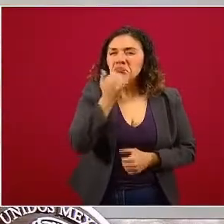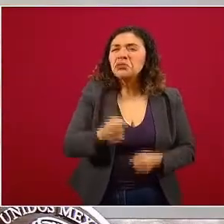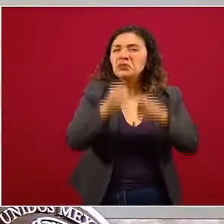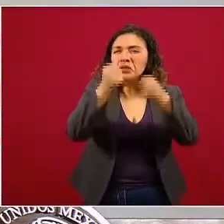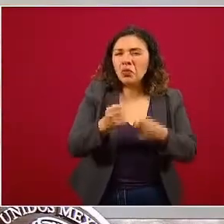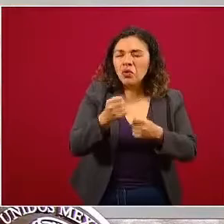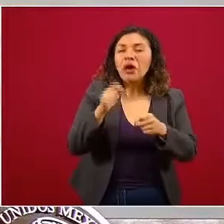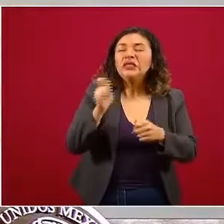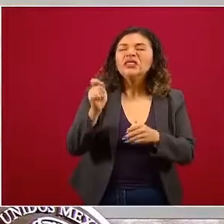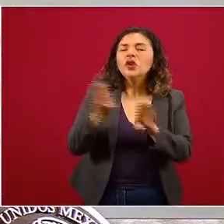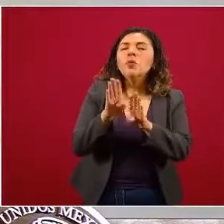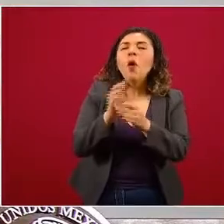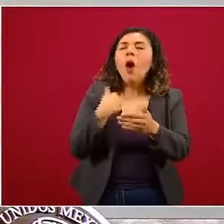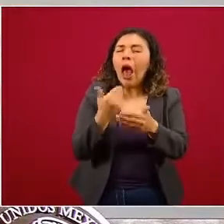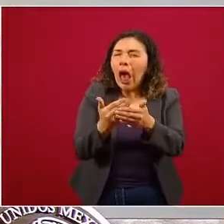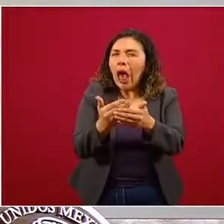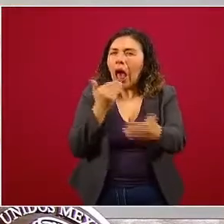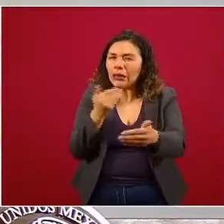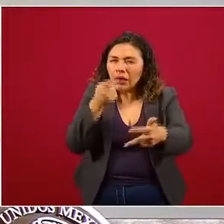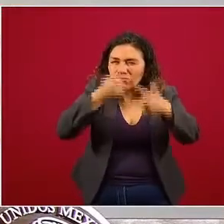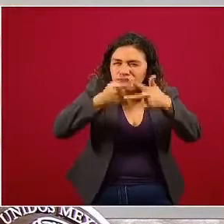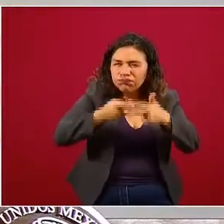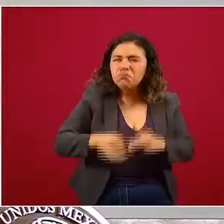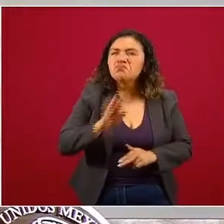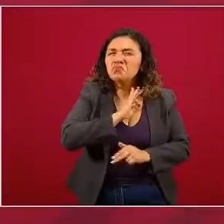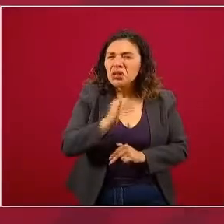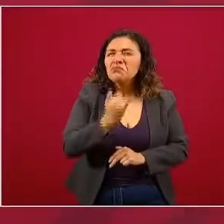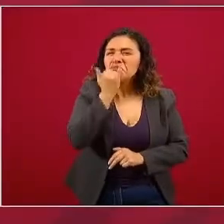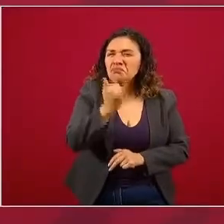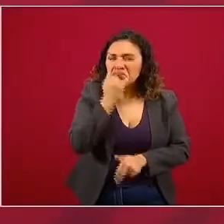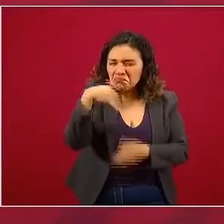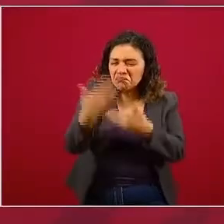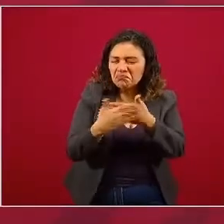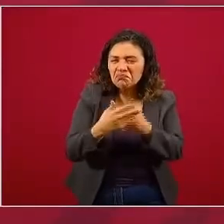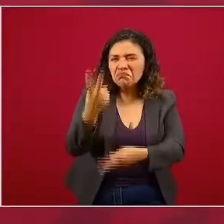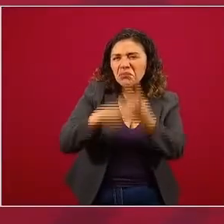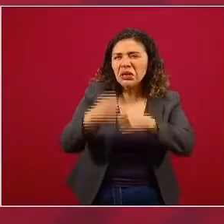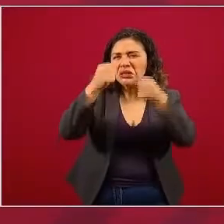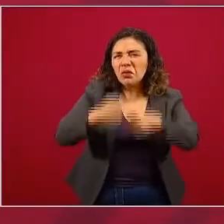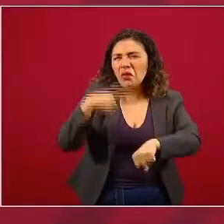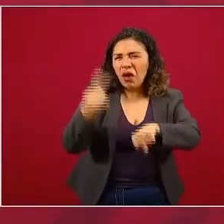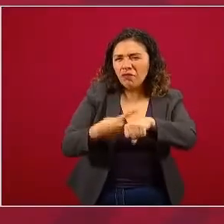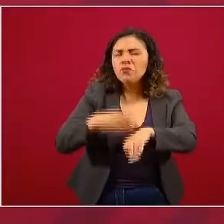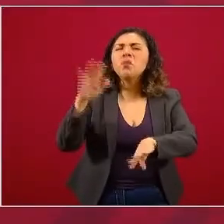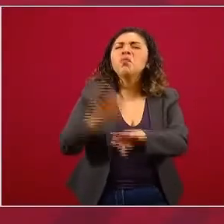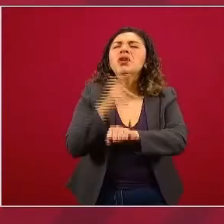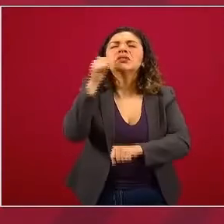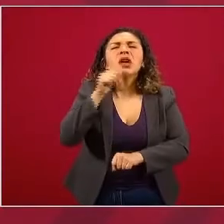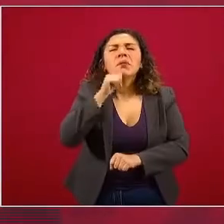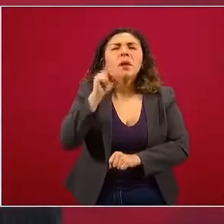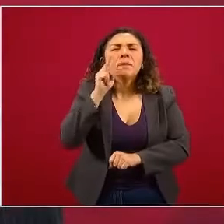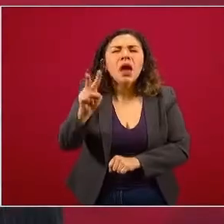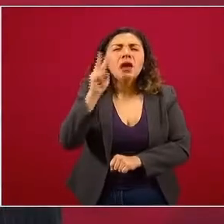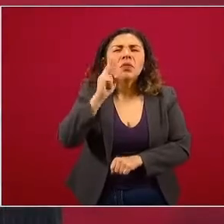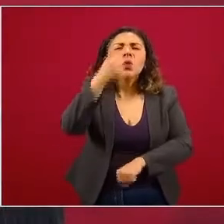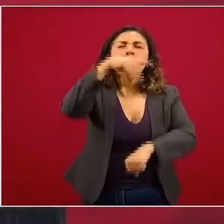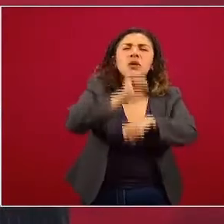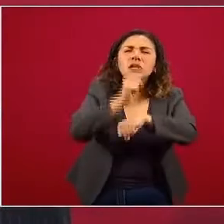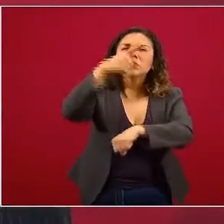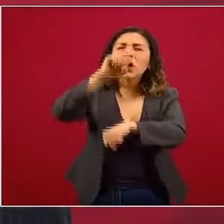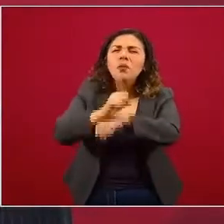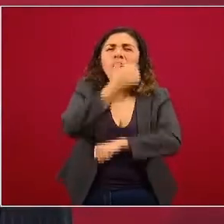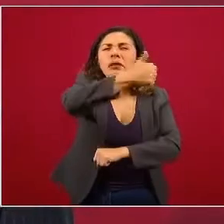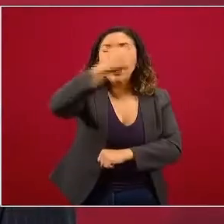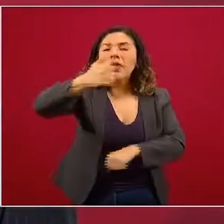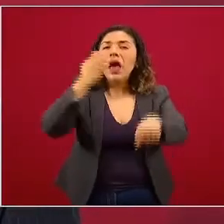una anticipación a los posibles resultados de la prueba, porque semana a semana sabemos qué porcentaje en cada